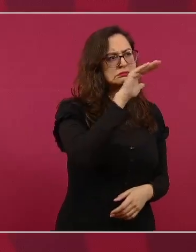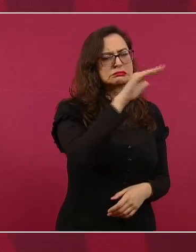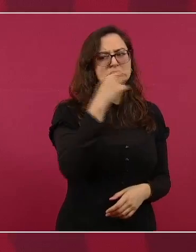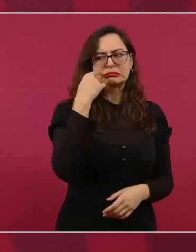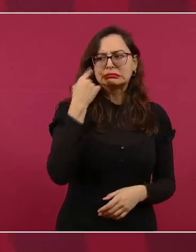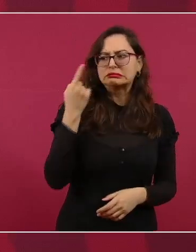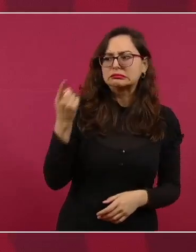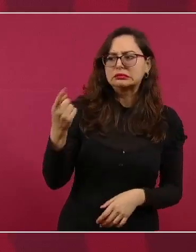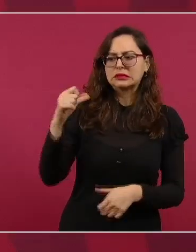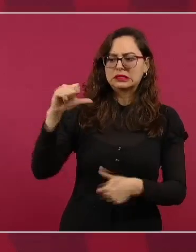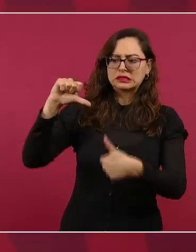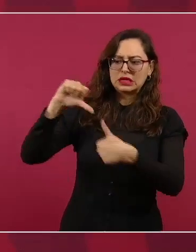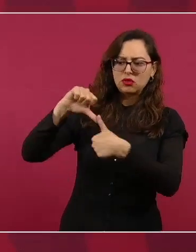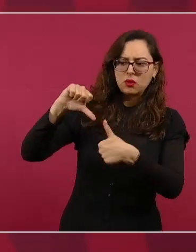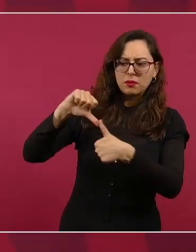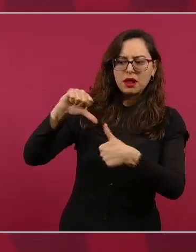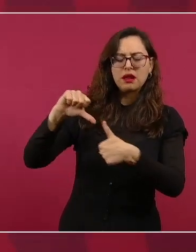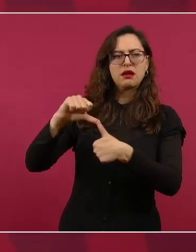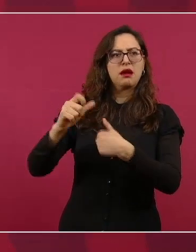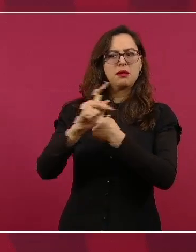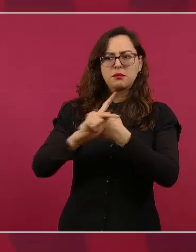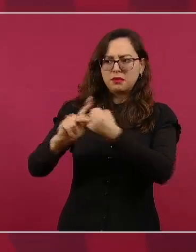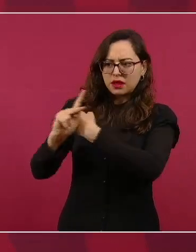de Centroamérica